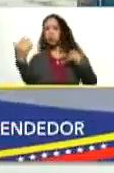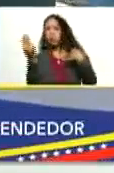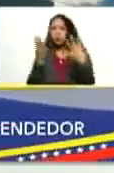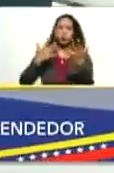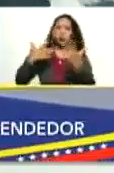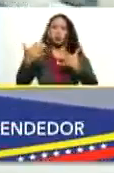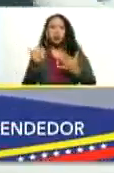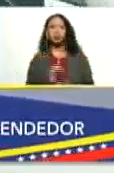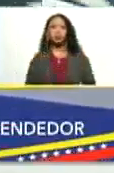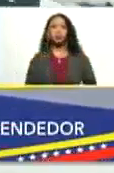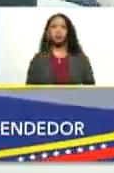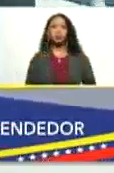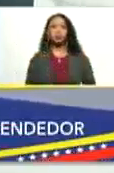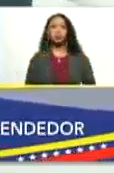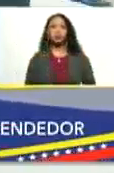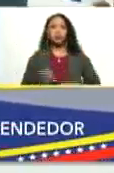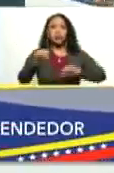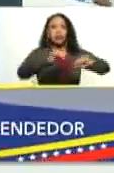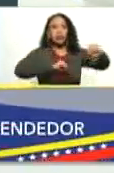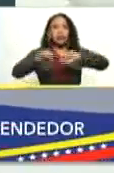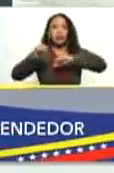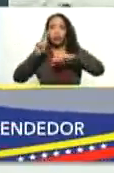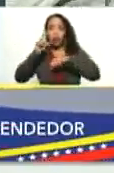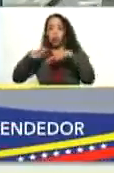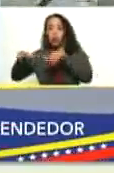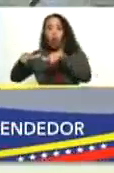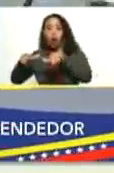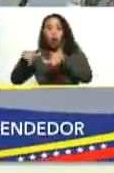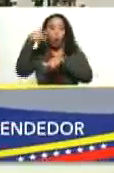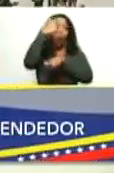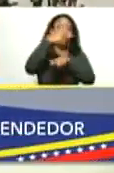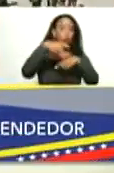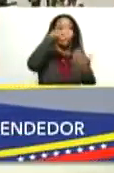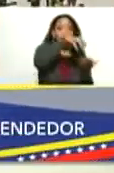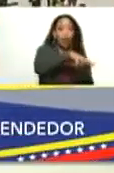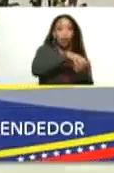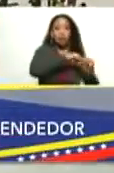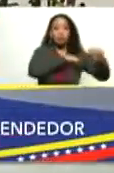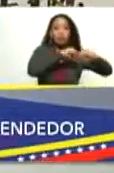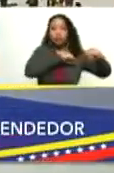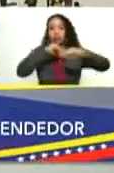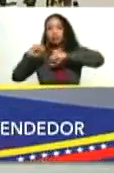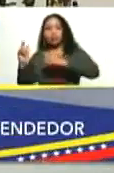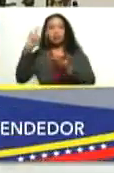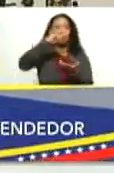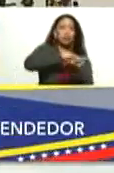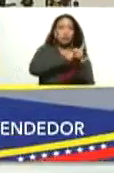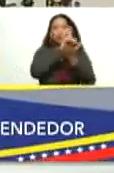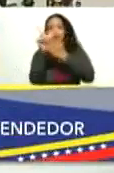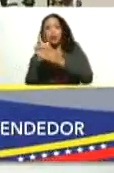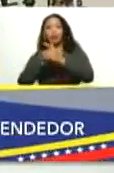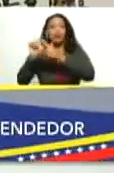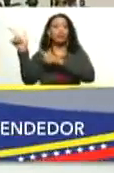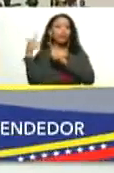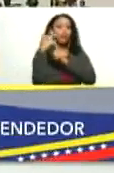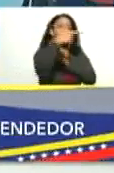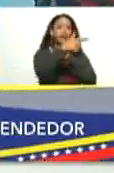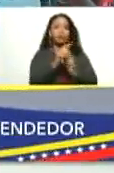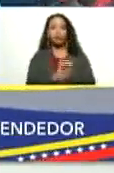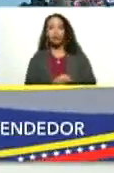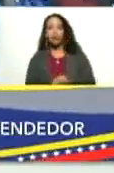Se movieron de un espacio a otro, de un estado a otro. es impresionante la cantidad de gente que